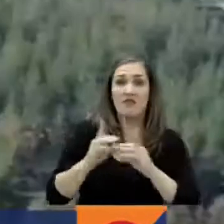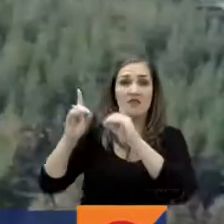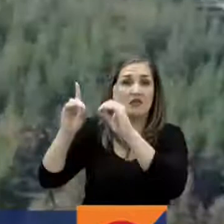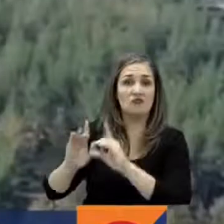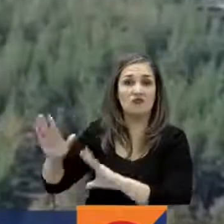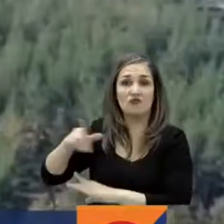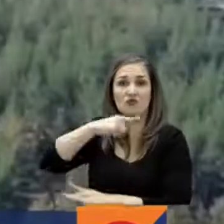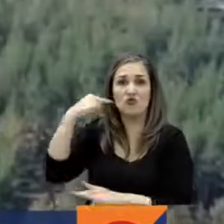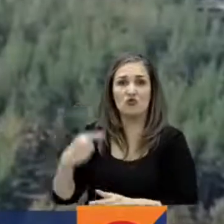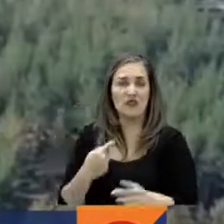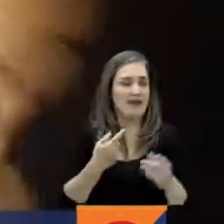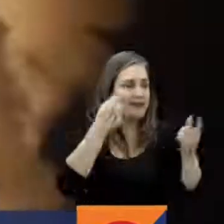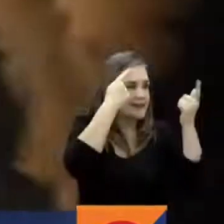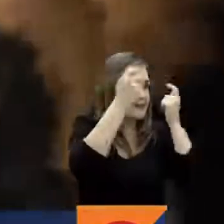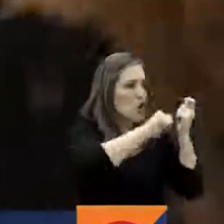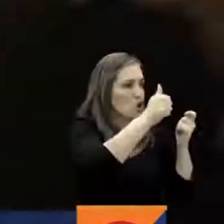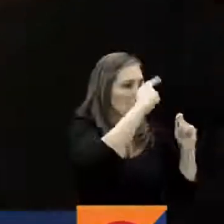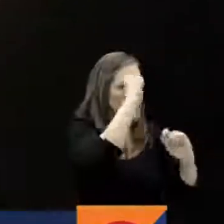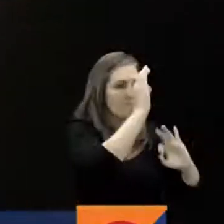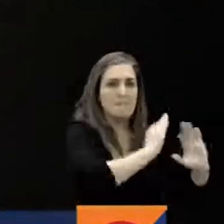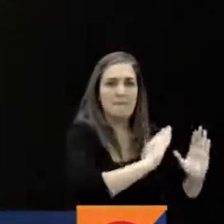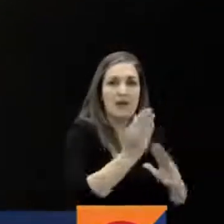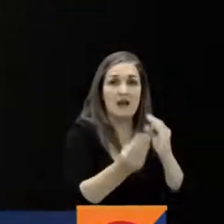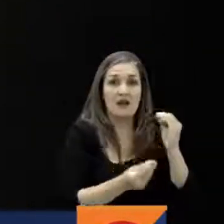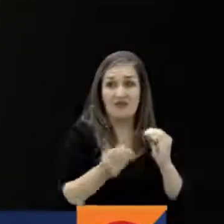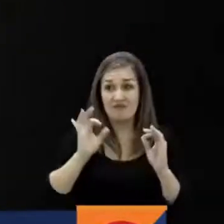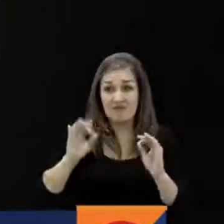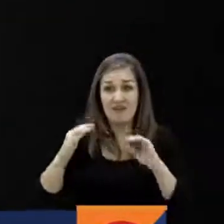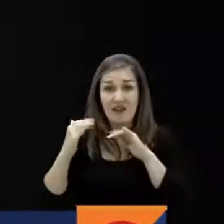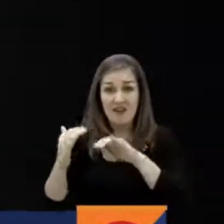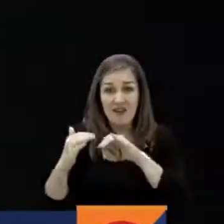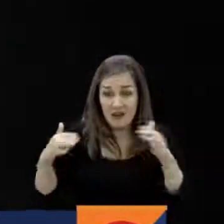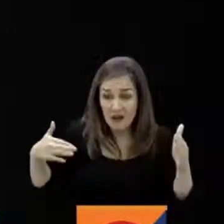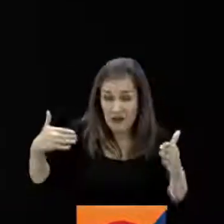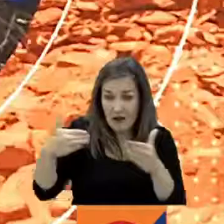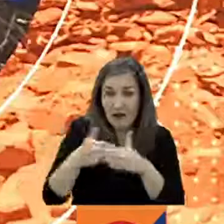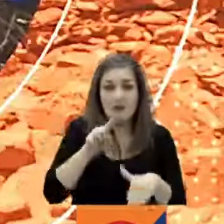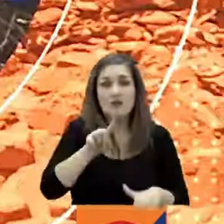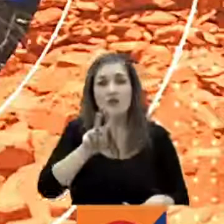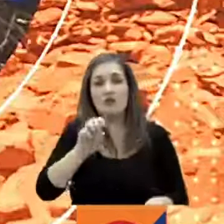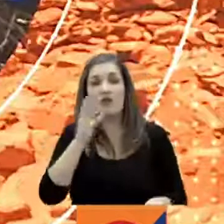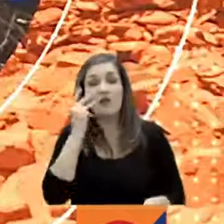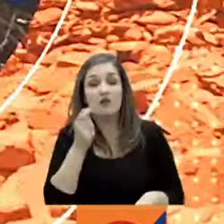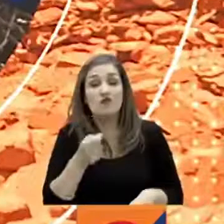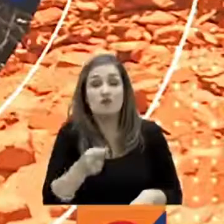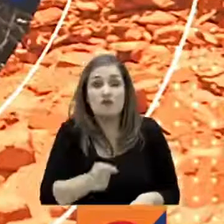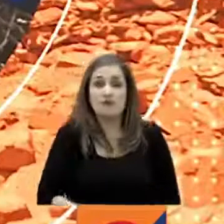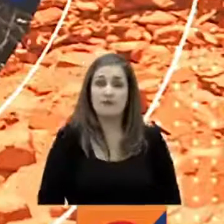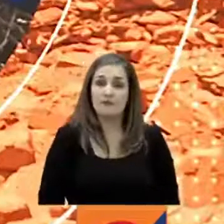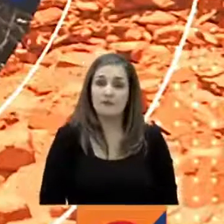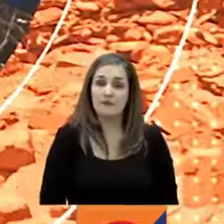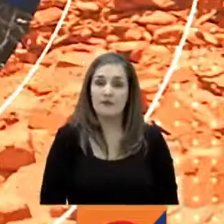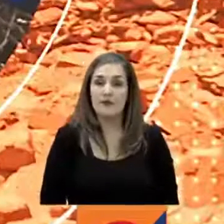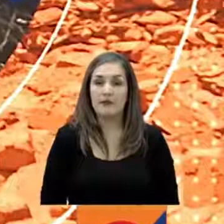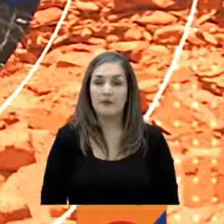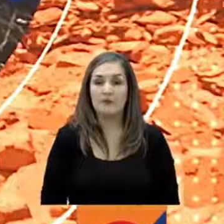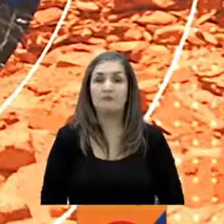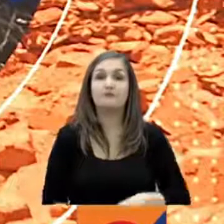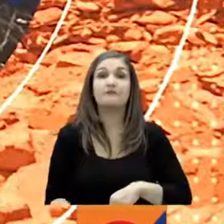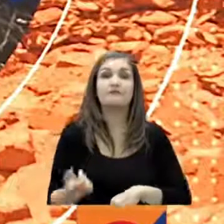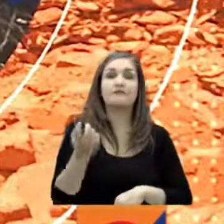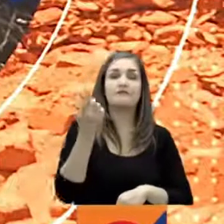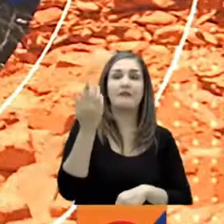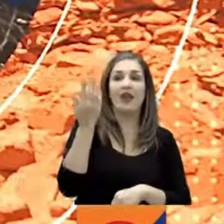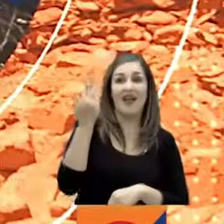Moscú en medio de la guerra a punto de cumplir 120 días activa. Un día después del potente terremoto